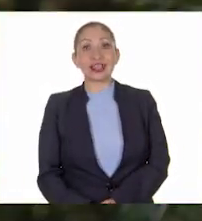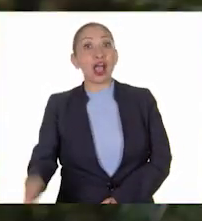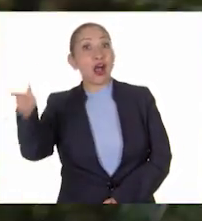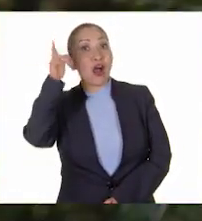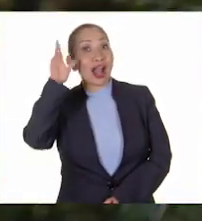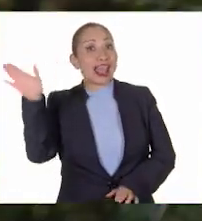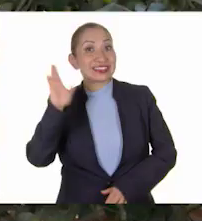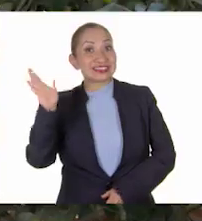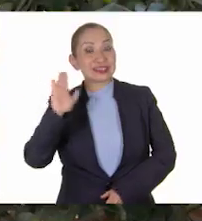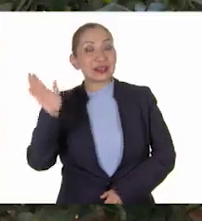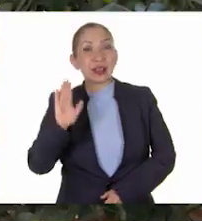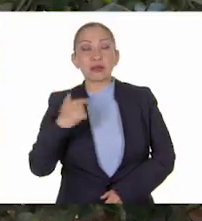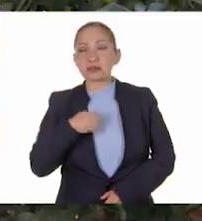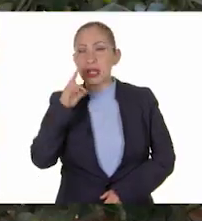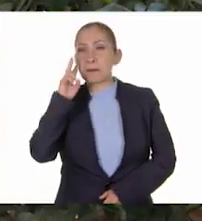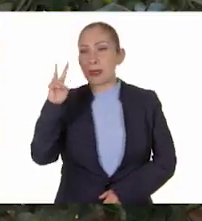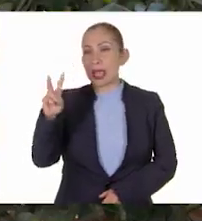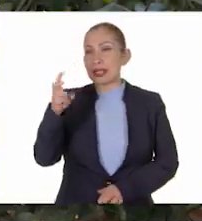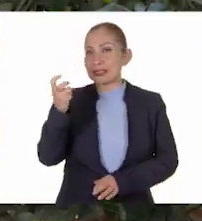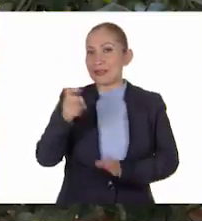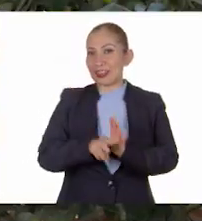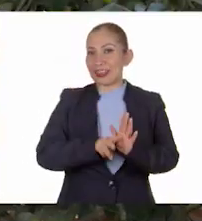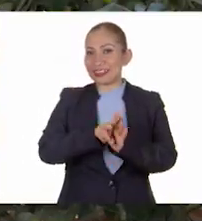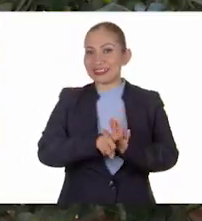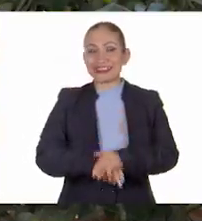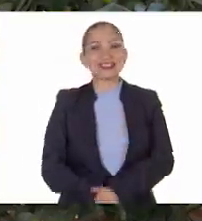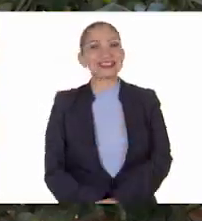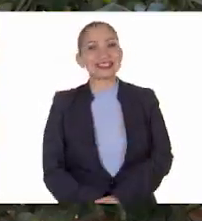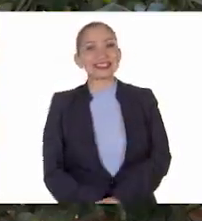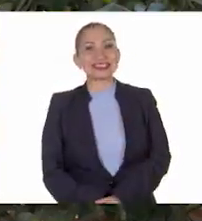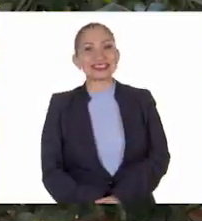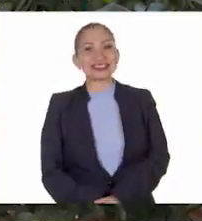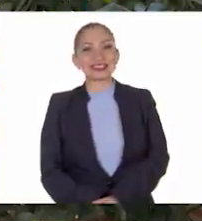¡Hola! ¡Vamos a ver el siguiente video!